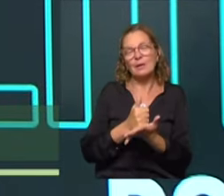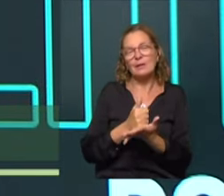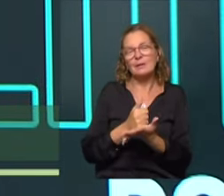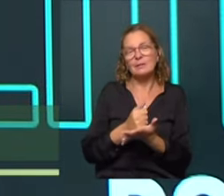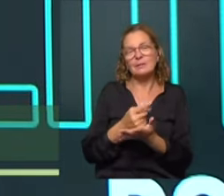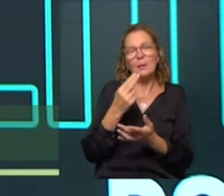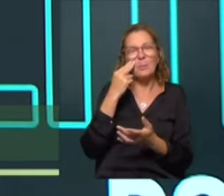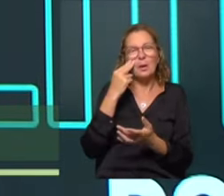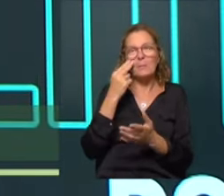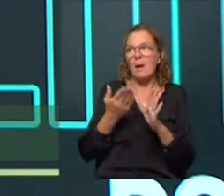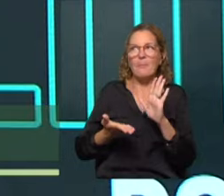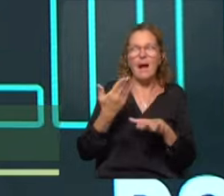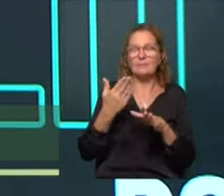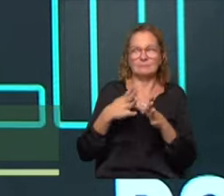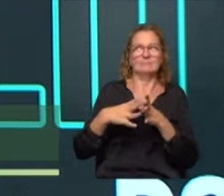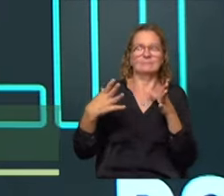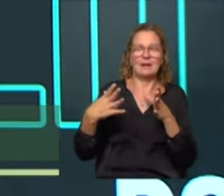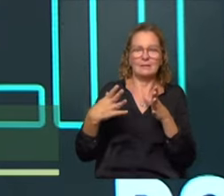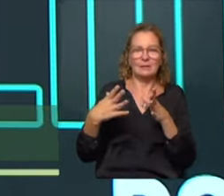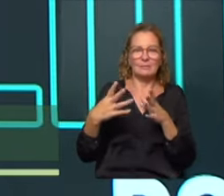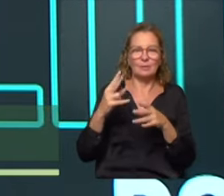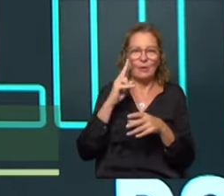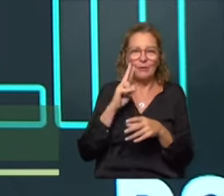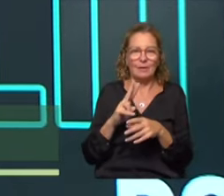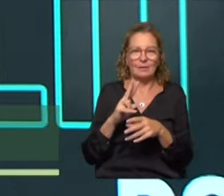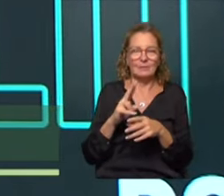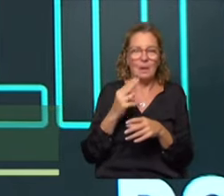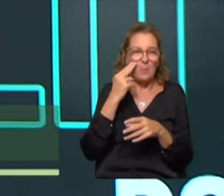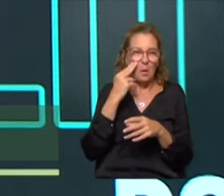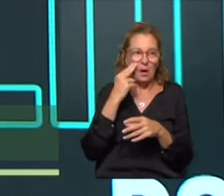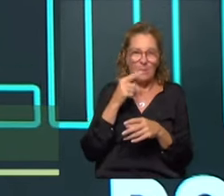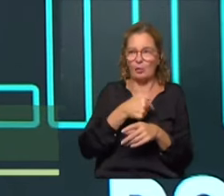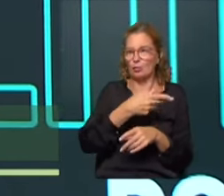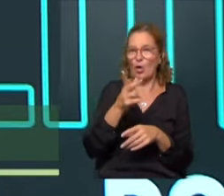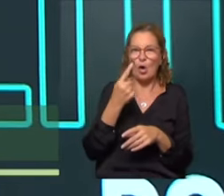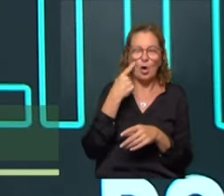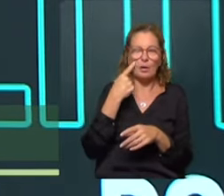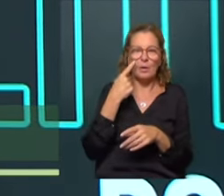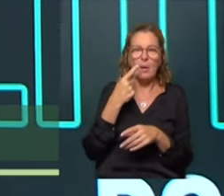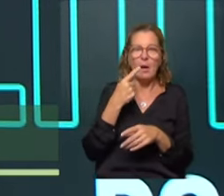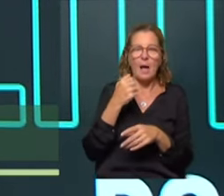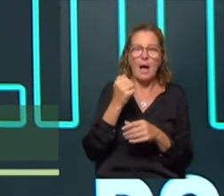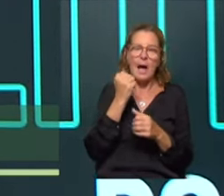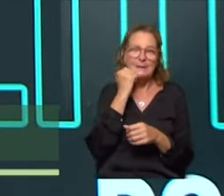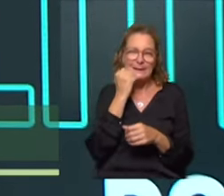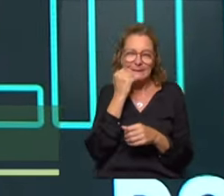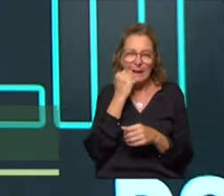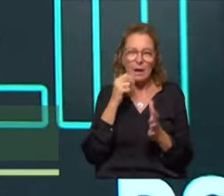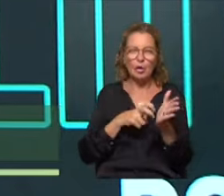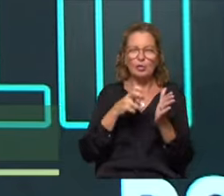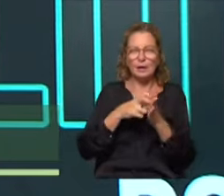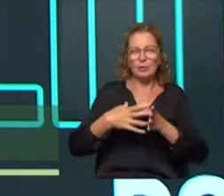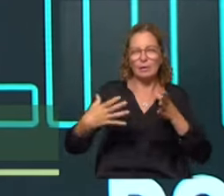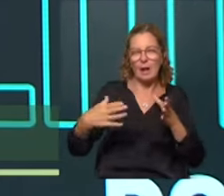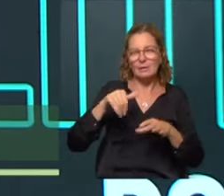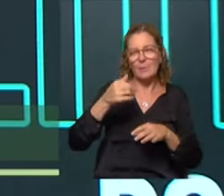que tuvieron más dimensión desde el punto de vista de escándalo público, ¿no? Marcet, Astesiano, Salto Grande, no era esperable